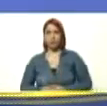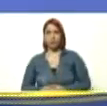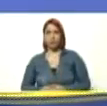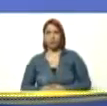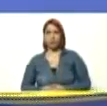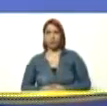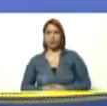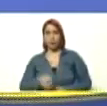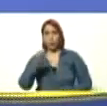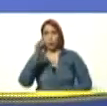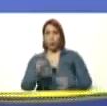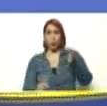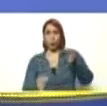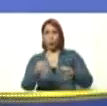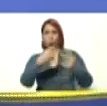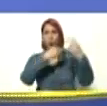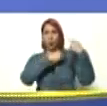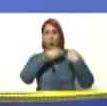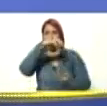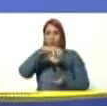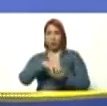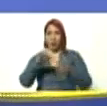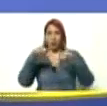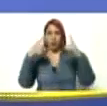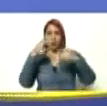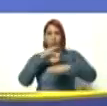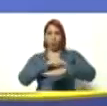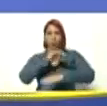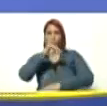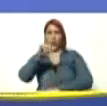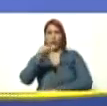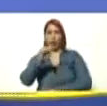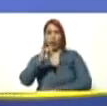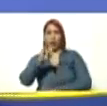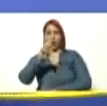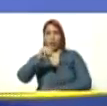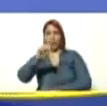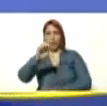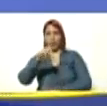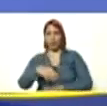Al juez rector del Estado de La Guaira, doctor Jaime Velázquez.